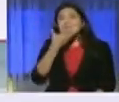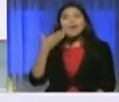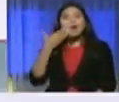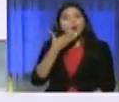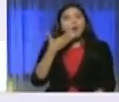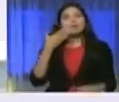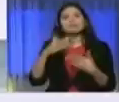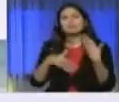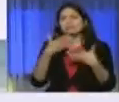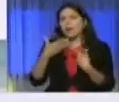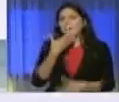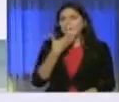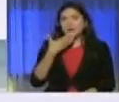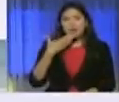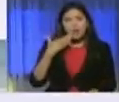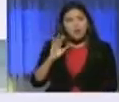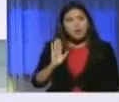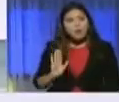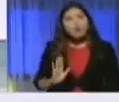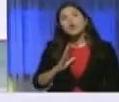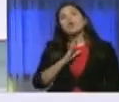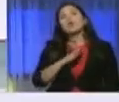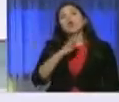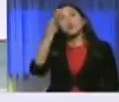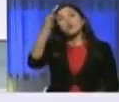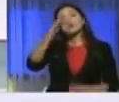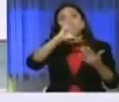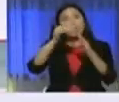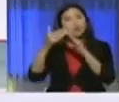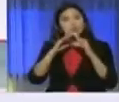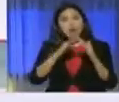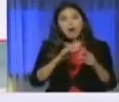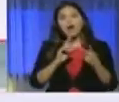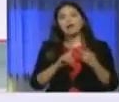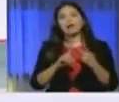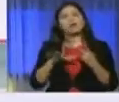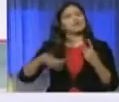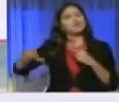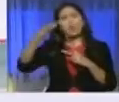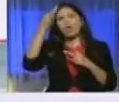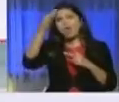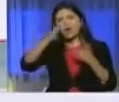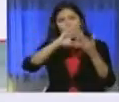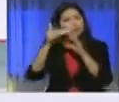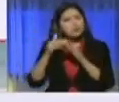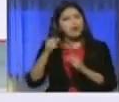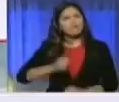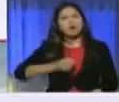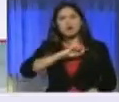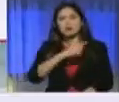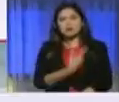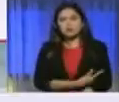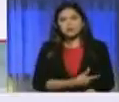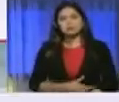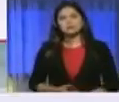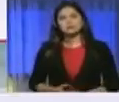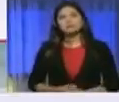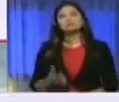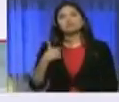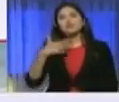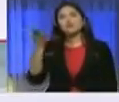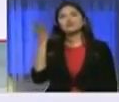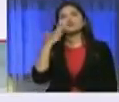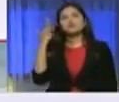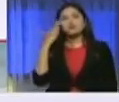CLAP, en los consejos comunales, en las comunidades, fortaleciendo. Sé que los CLAP